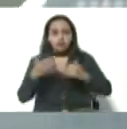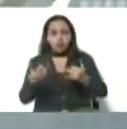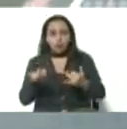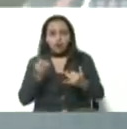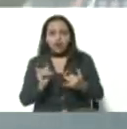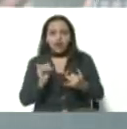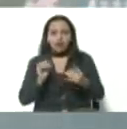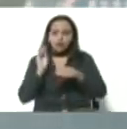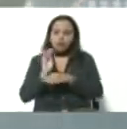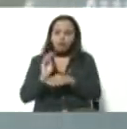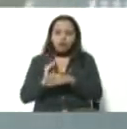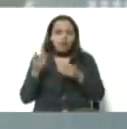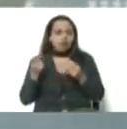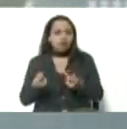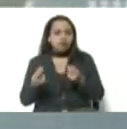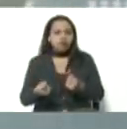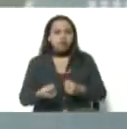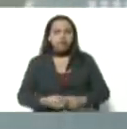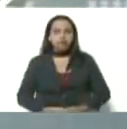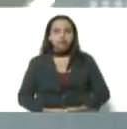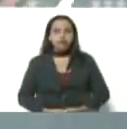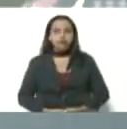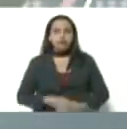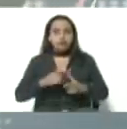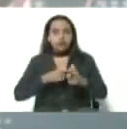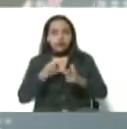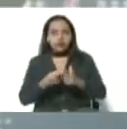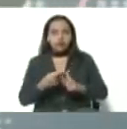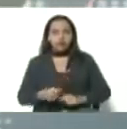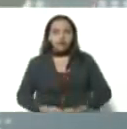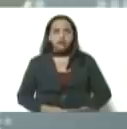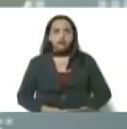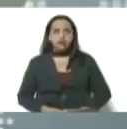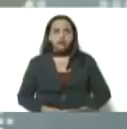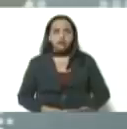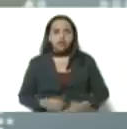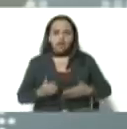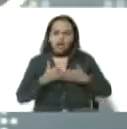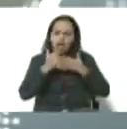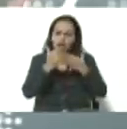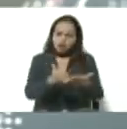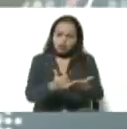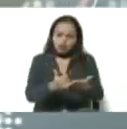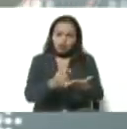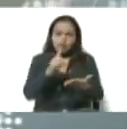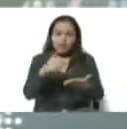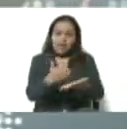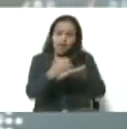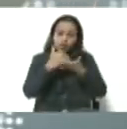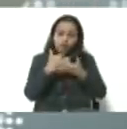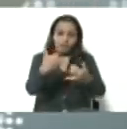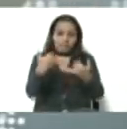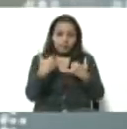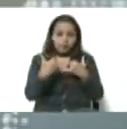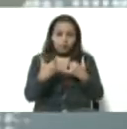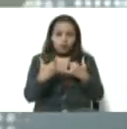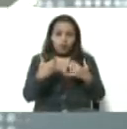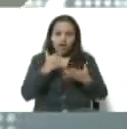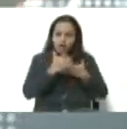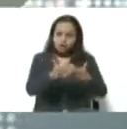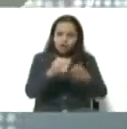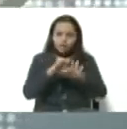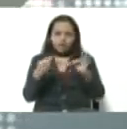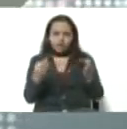cuidando activamente así que ayúdanos a ayudar ayude se colabore con su familia